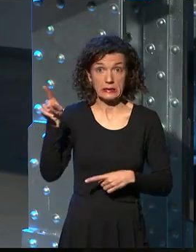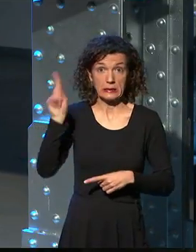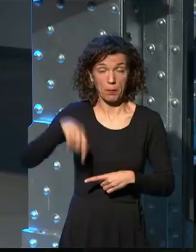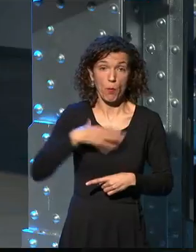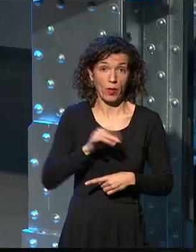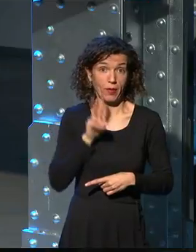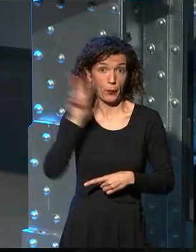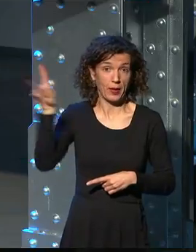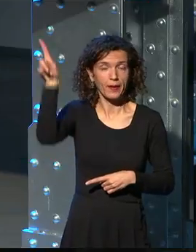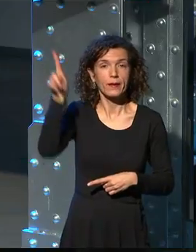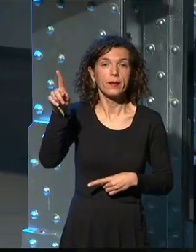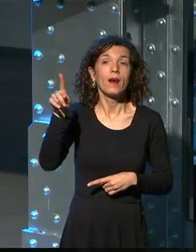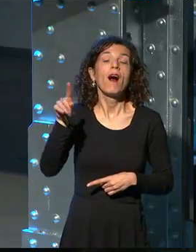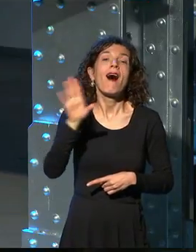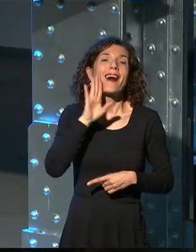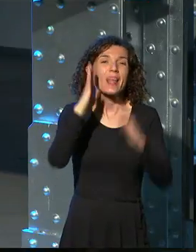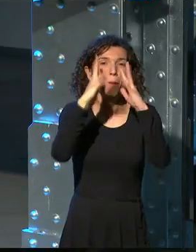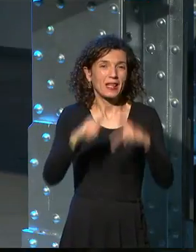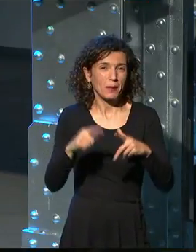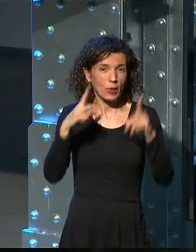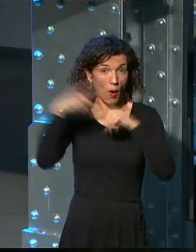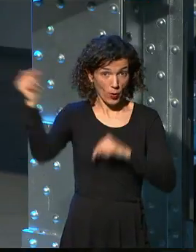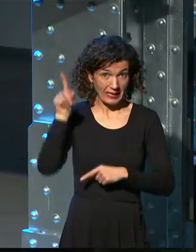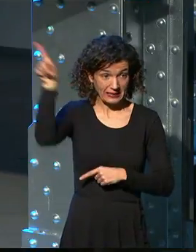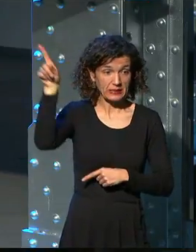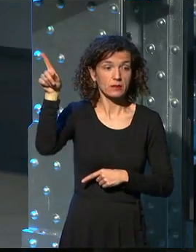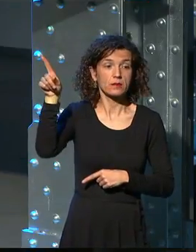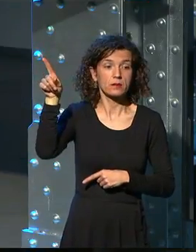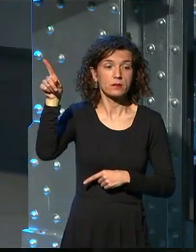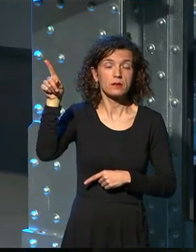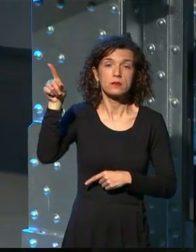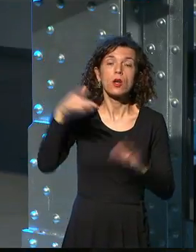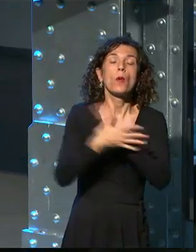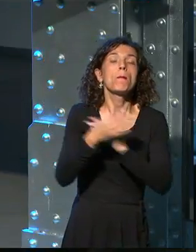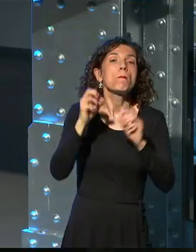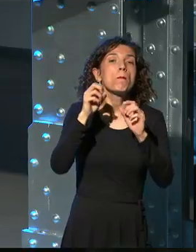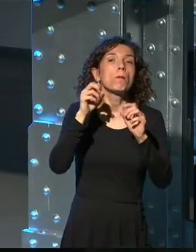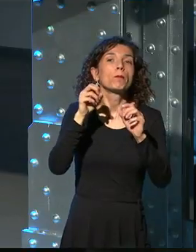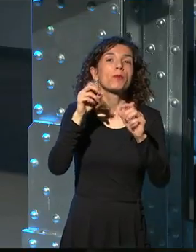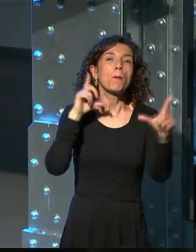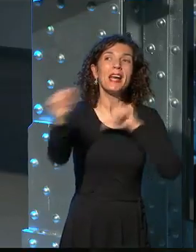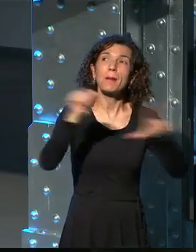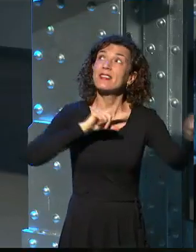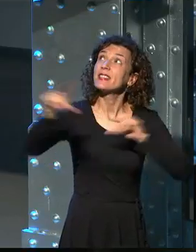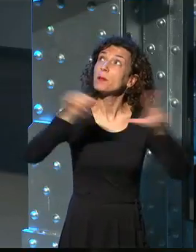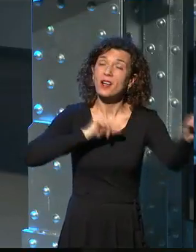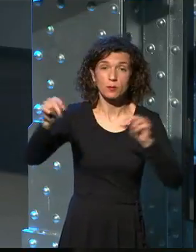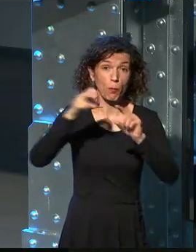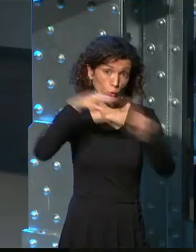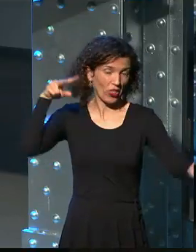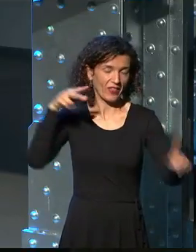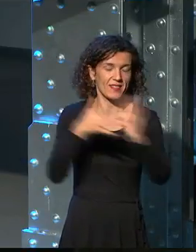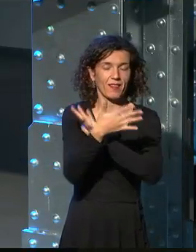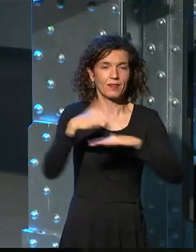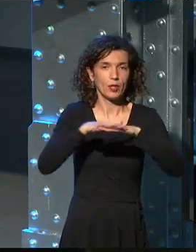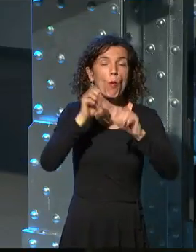también de Kokichi Sugihara, vamos a ver dos perspectivas, ninguna de las cuales coincide con